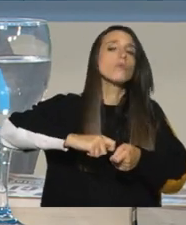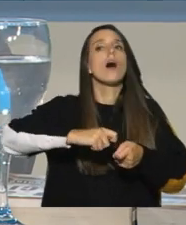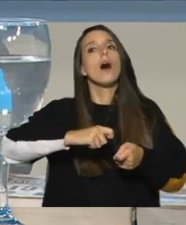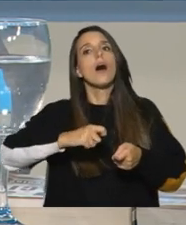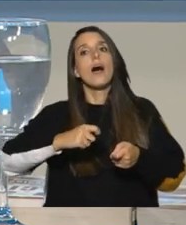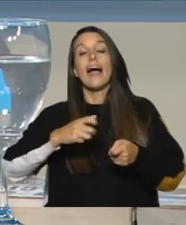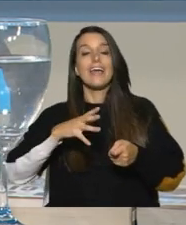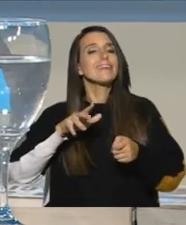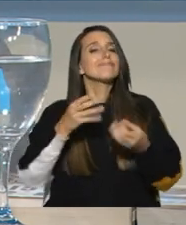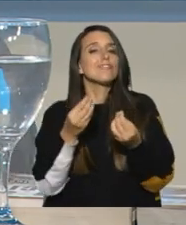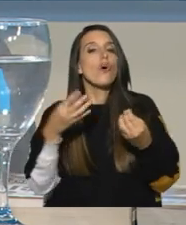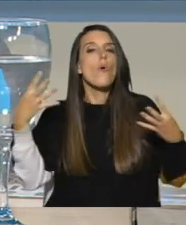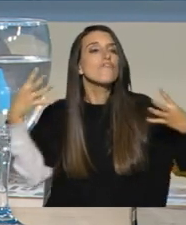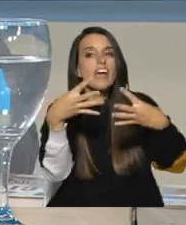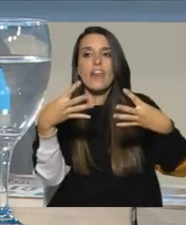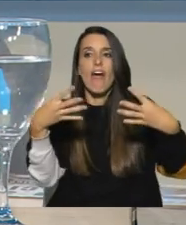una guerra.